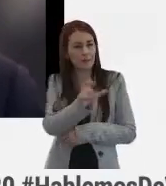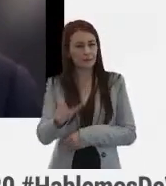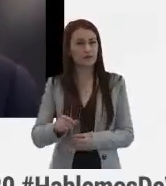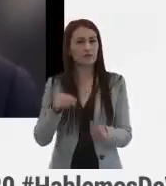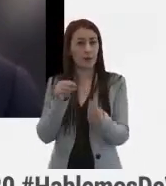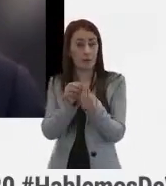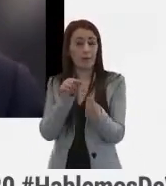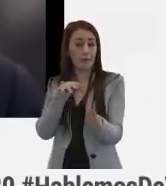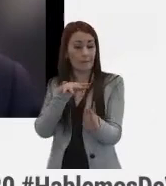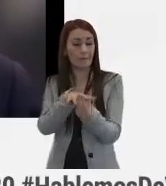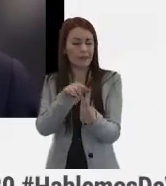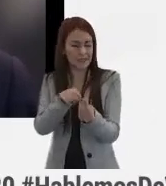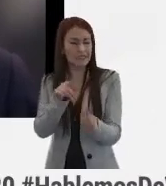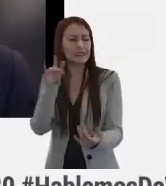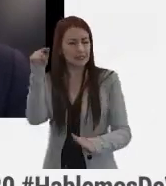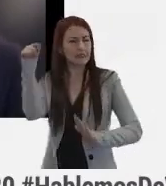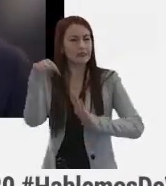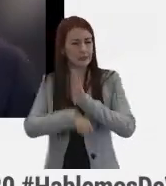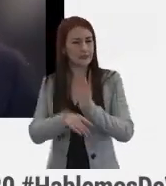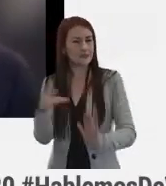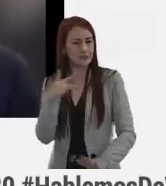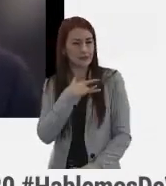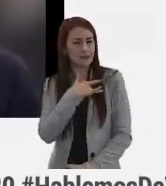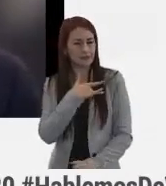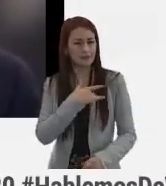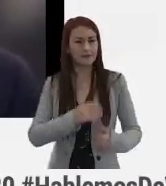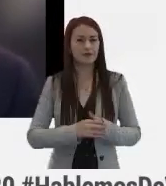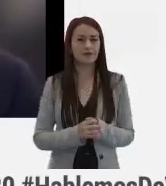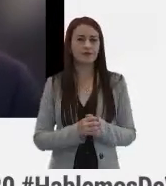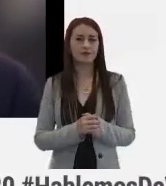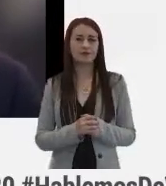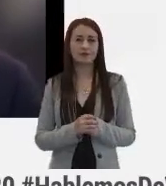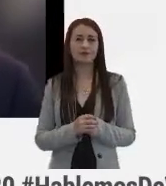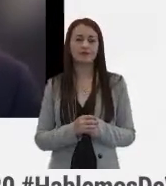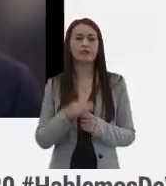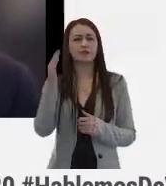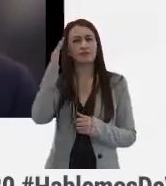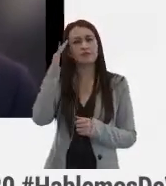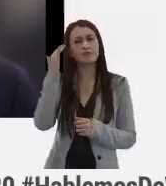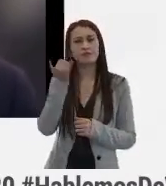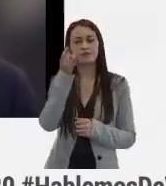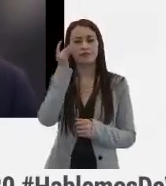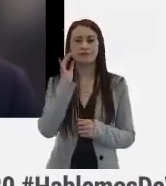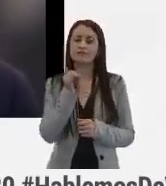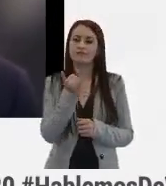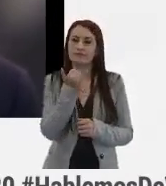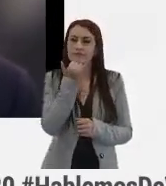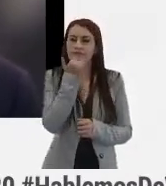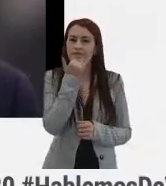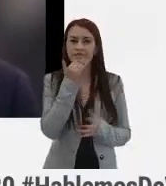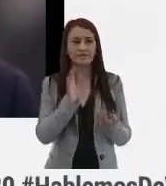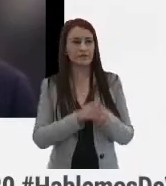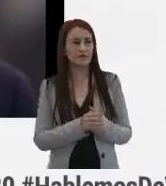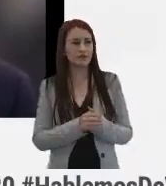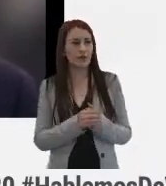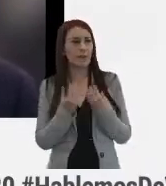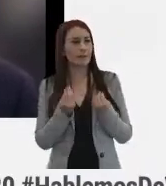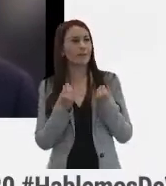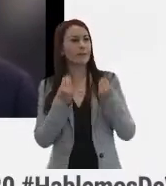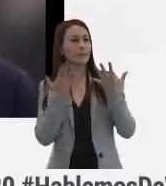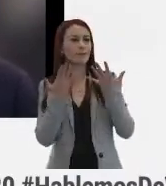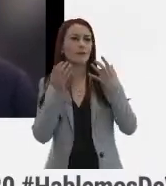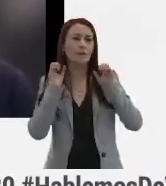victimización tan profunda. La cuestión es, ¿y para qué saber toda esa verdad? ¿Para qué